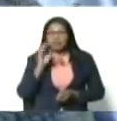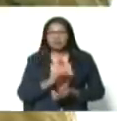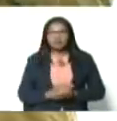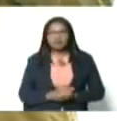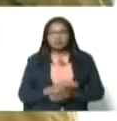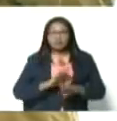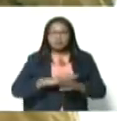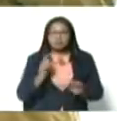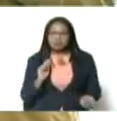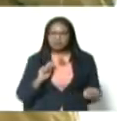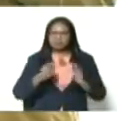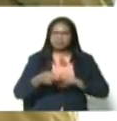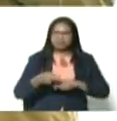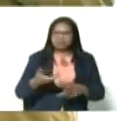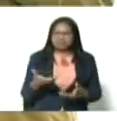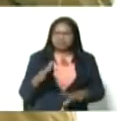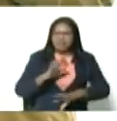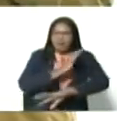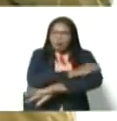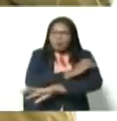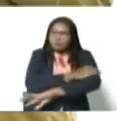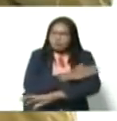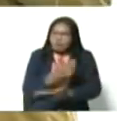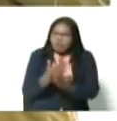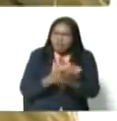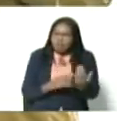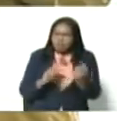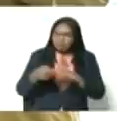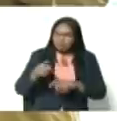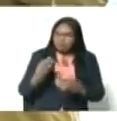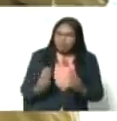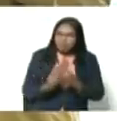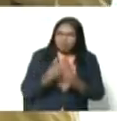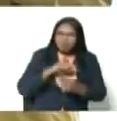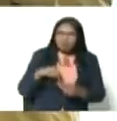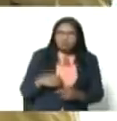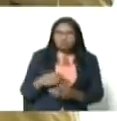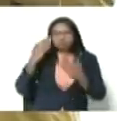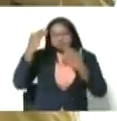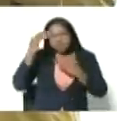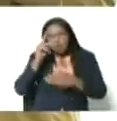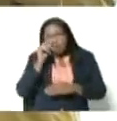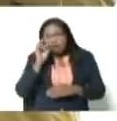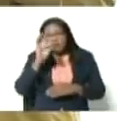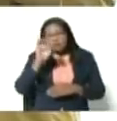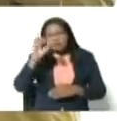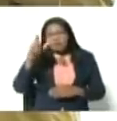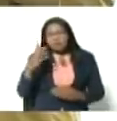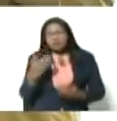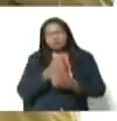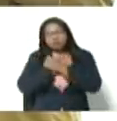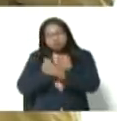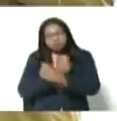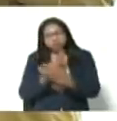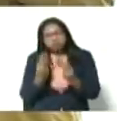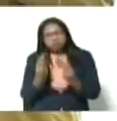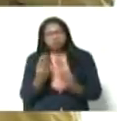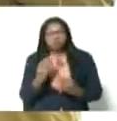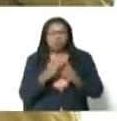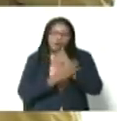¿Y por qué se volvió de derecha? Fidel era un hombre de izquierda, chico. Mi saludo a Fidel La Rosa, yo lo quiero bastante, le tengo mucho